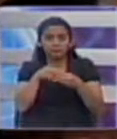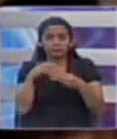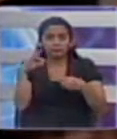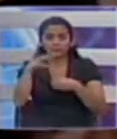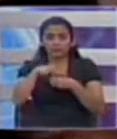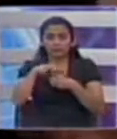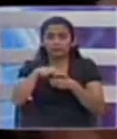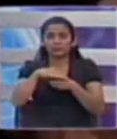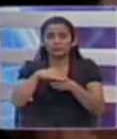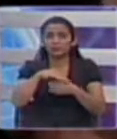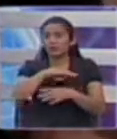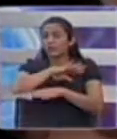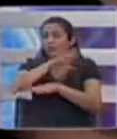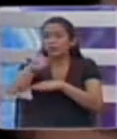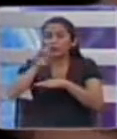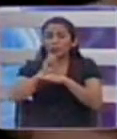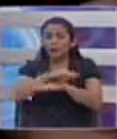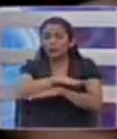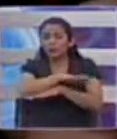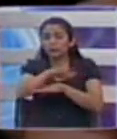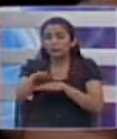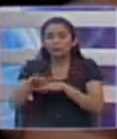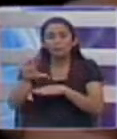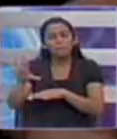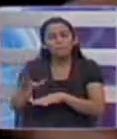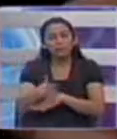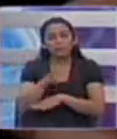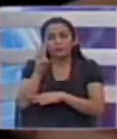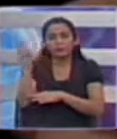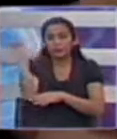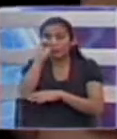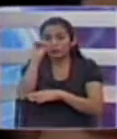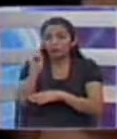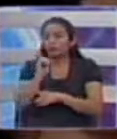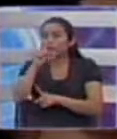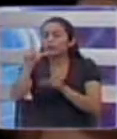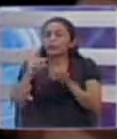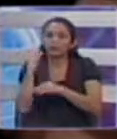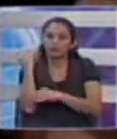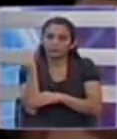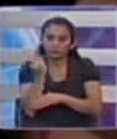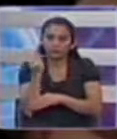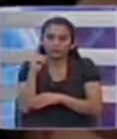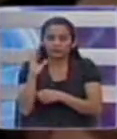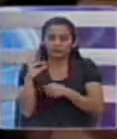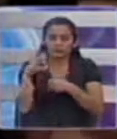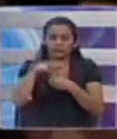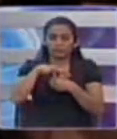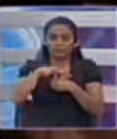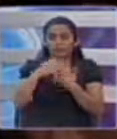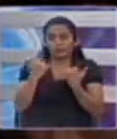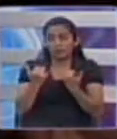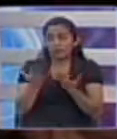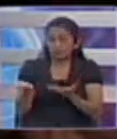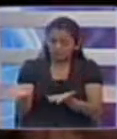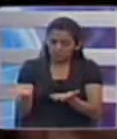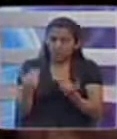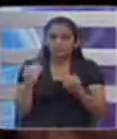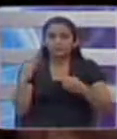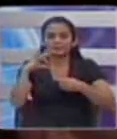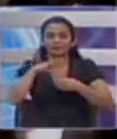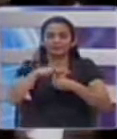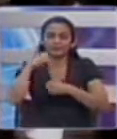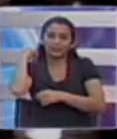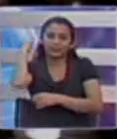la población que son votos facultativos, y nos interesa que esta población pues efectivamente pueda ejercer en toda su amplitud